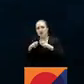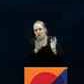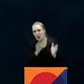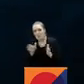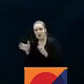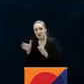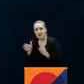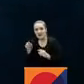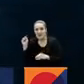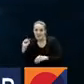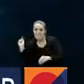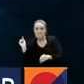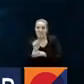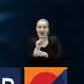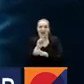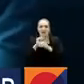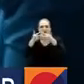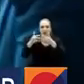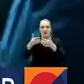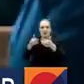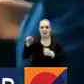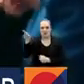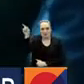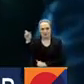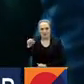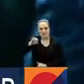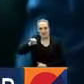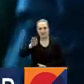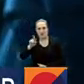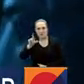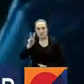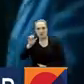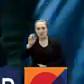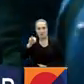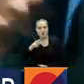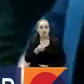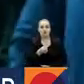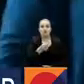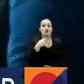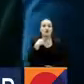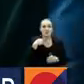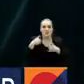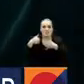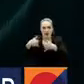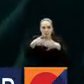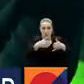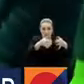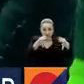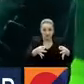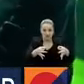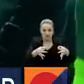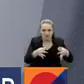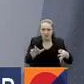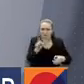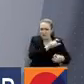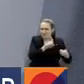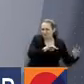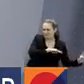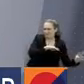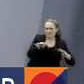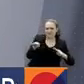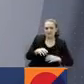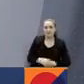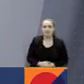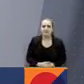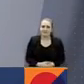Estas fueron las palabras que abrieron el debate sobre los premios que se entregan el próximo 18 de noviembre y las reacciones no se hicieron esperar. Para entender